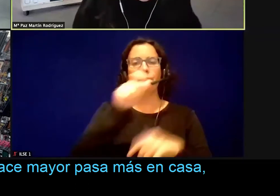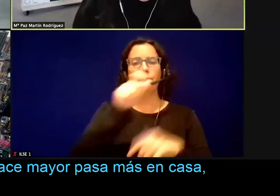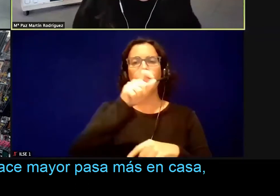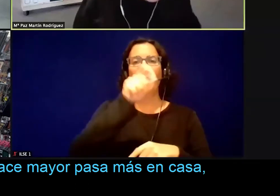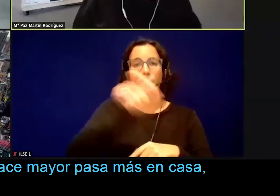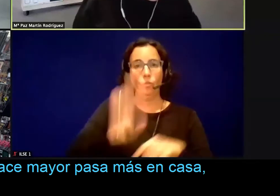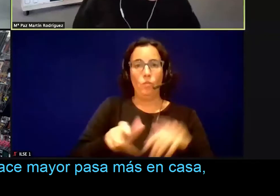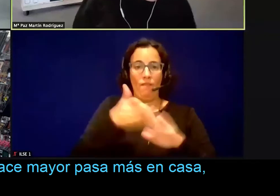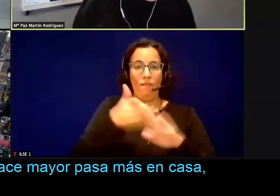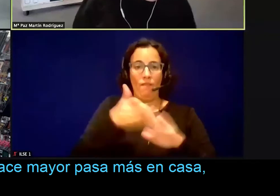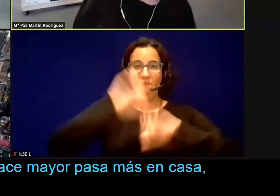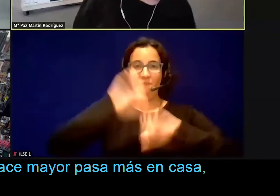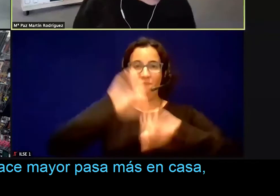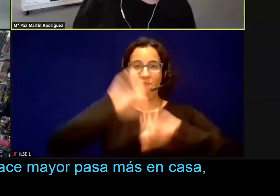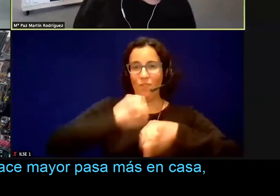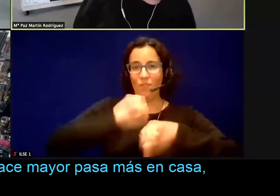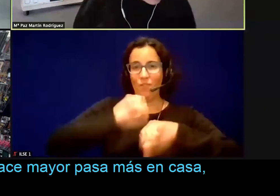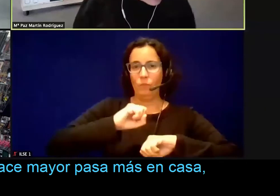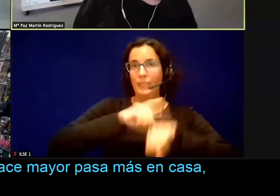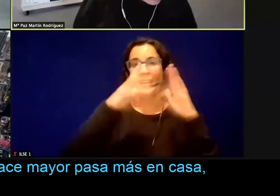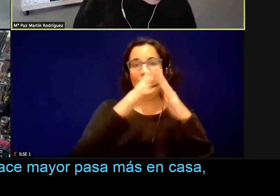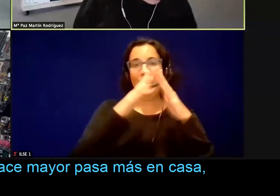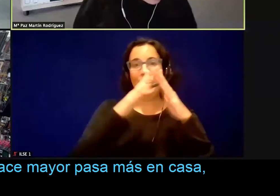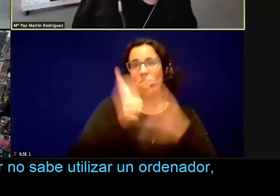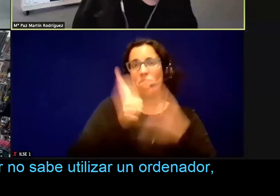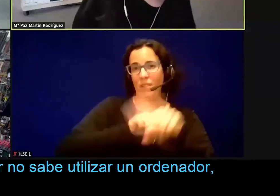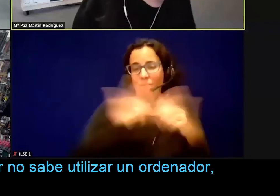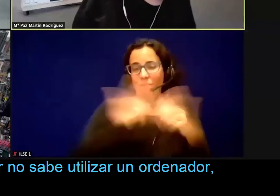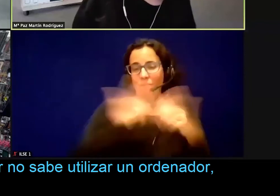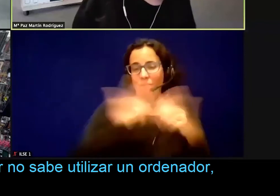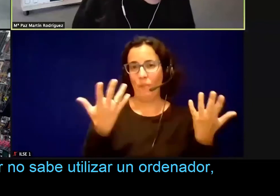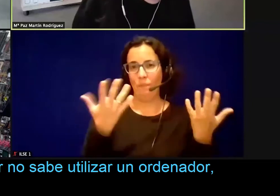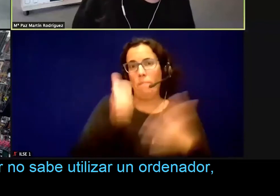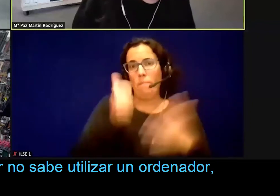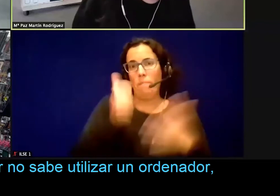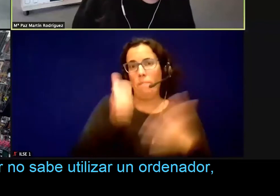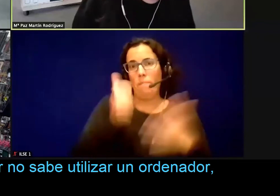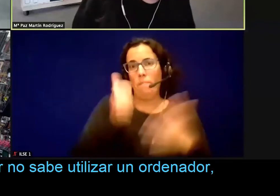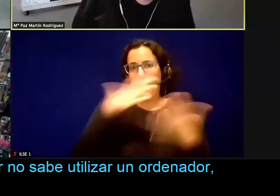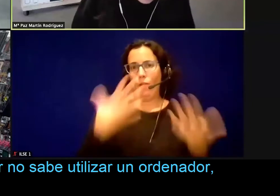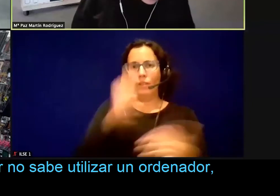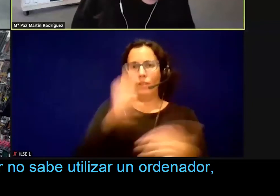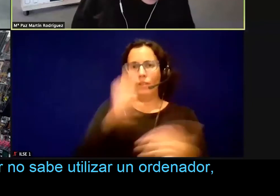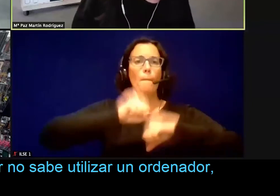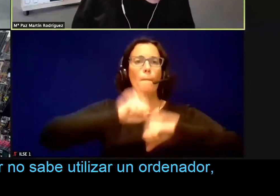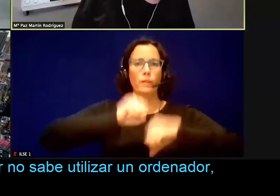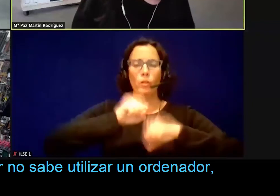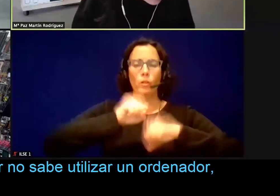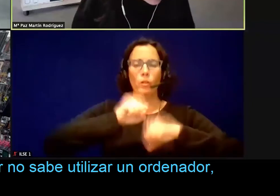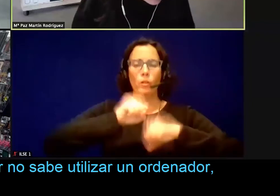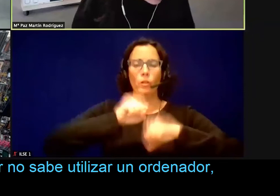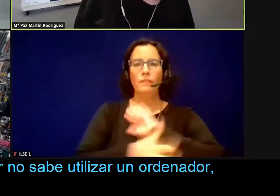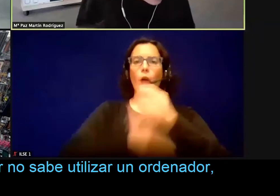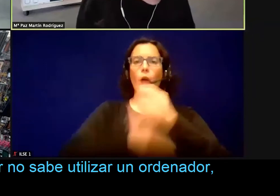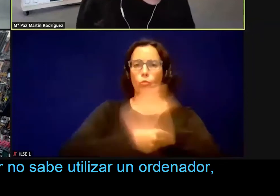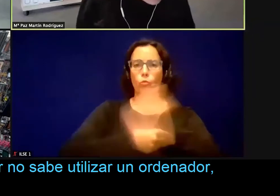muchísimo más tiempo en casa y su ocio, sobre todo ahora, o sea, una persona mayor no es una persona que no sabe utilizar un ordenador. Las nuevas generaciones de